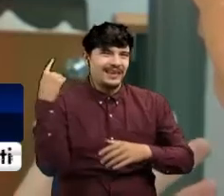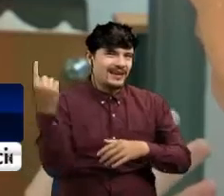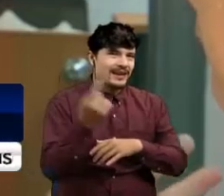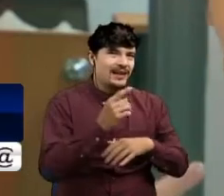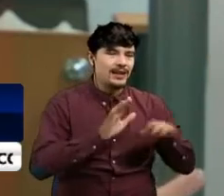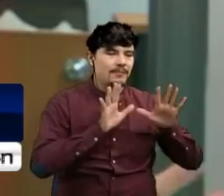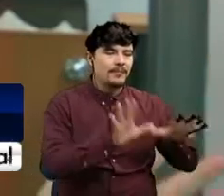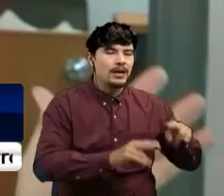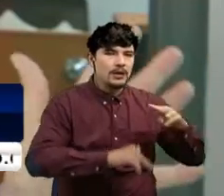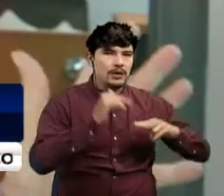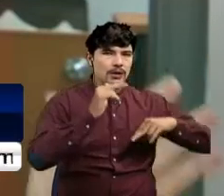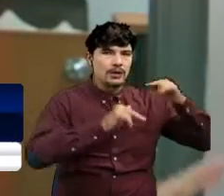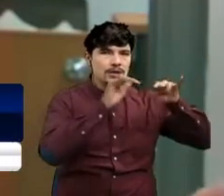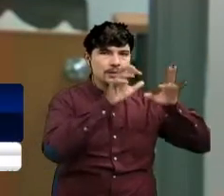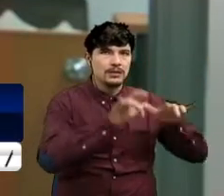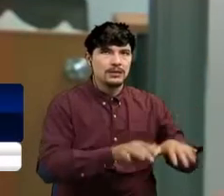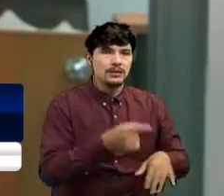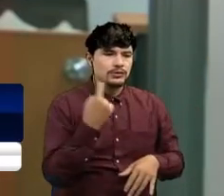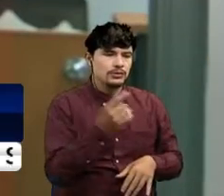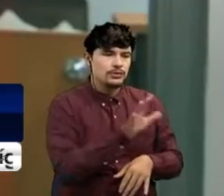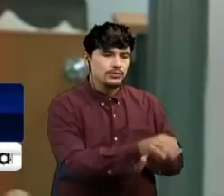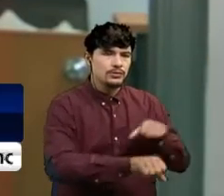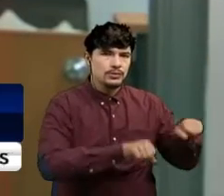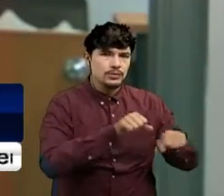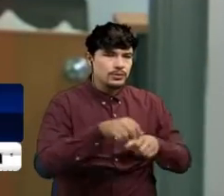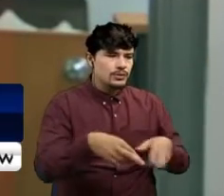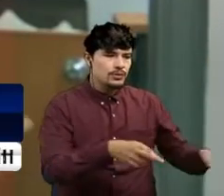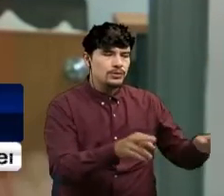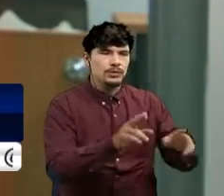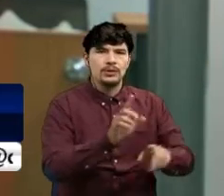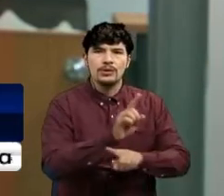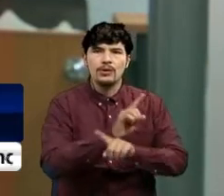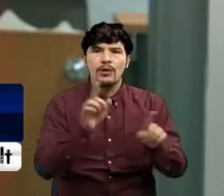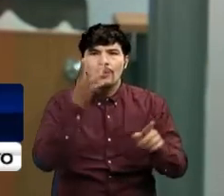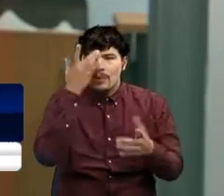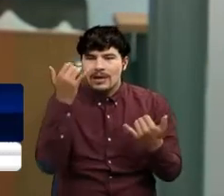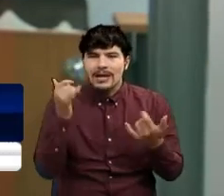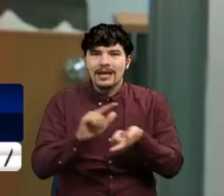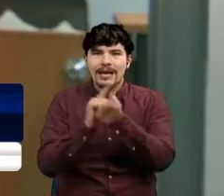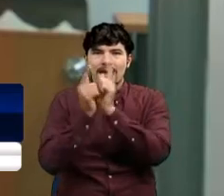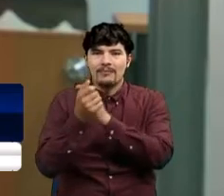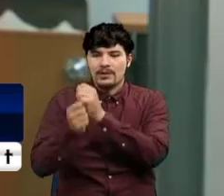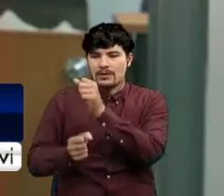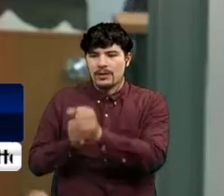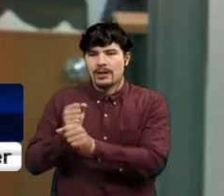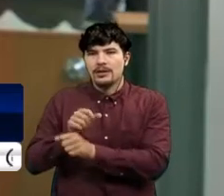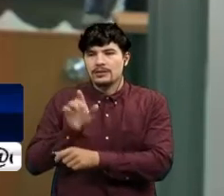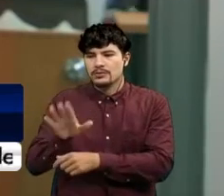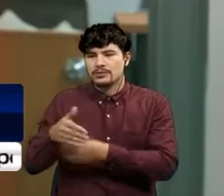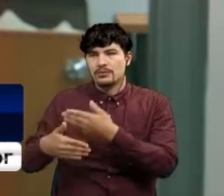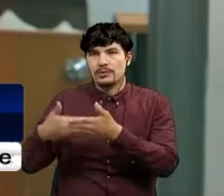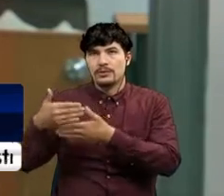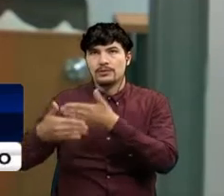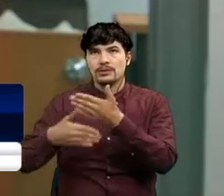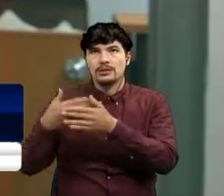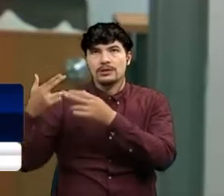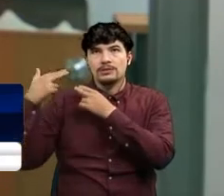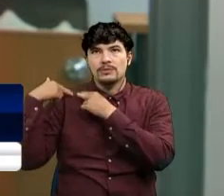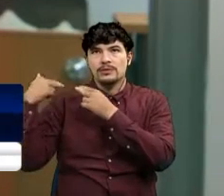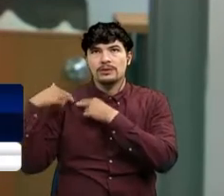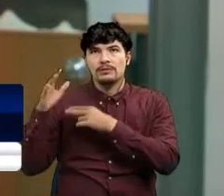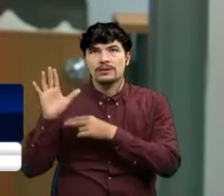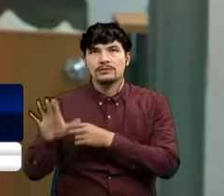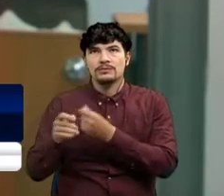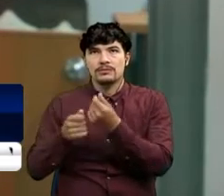de la secretaría de infraestructura no sólo las de la cicloruta por el cambio de año es digamos un procedimiento responsables del